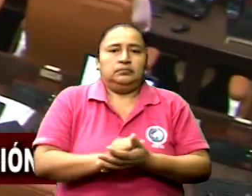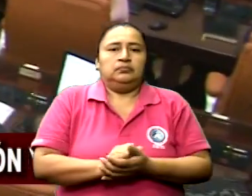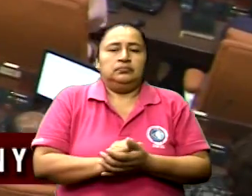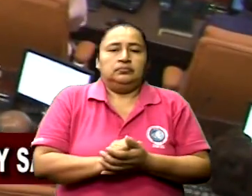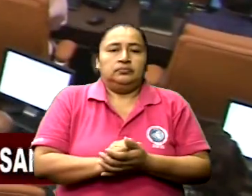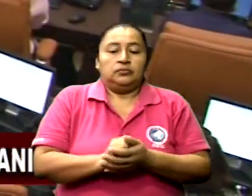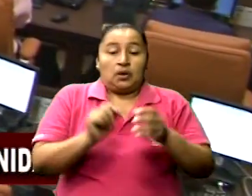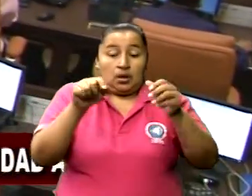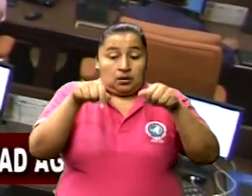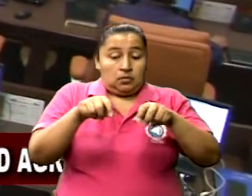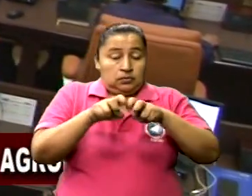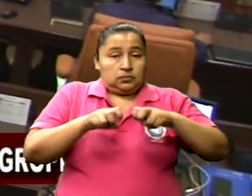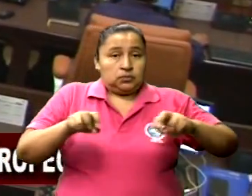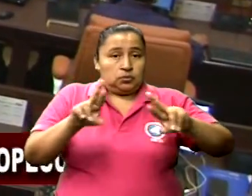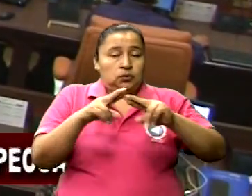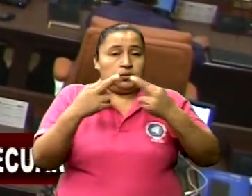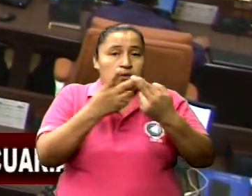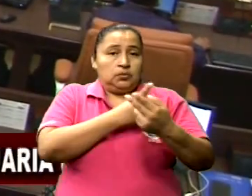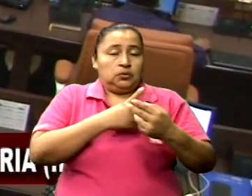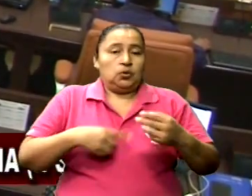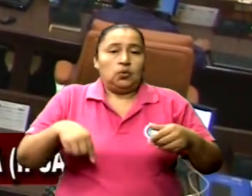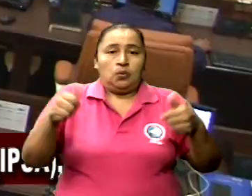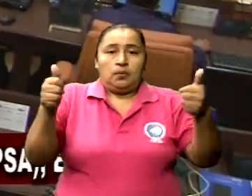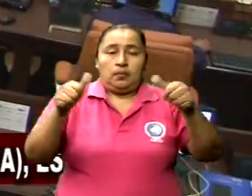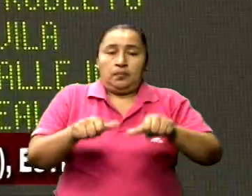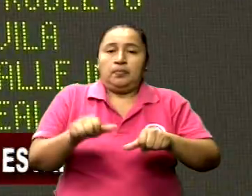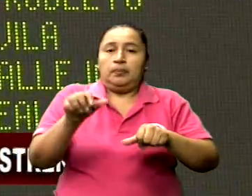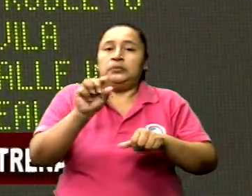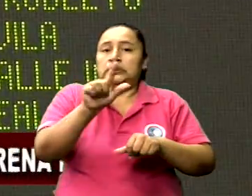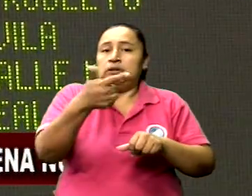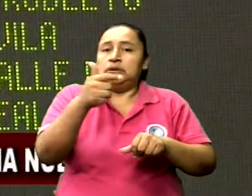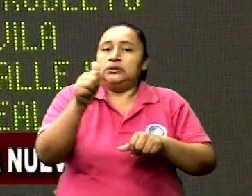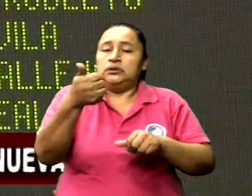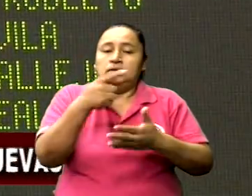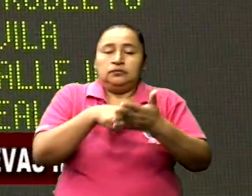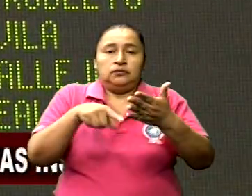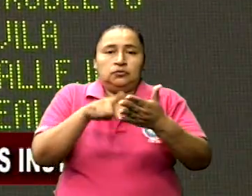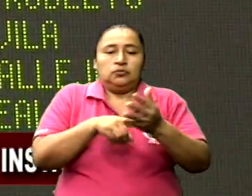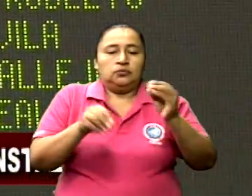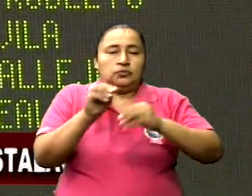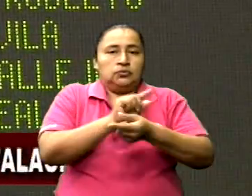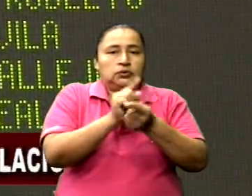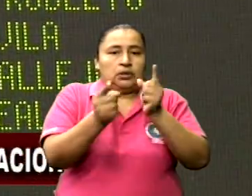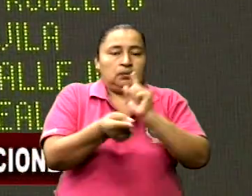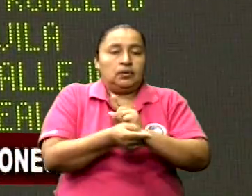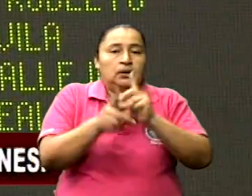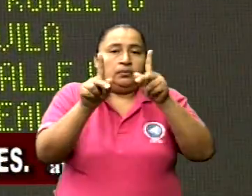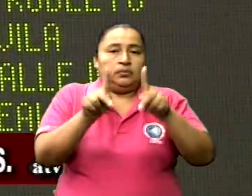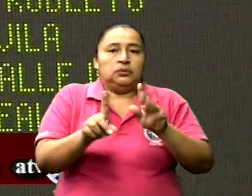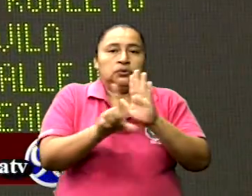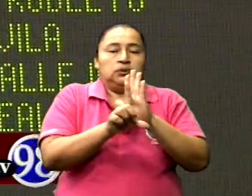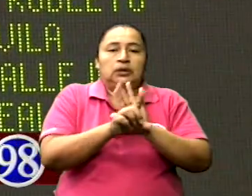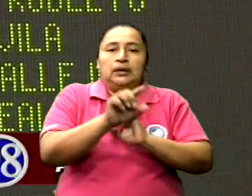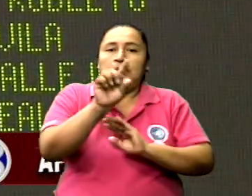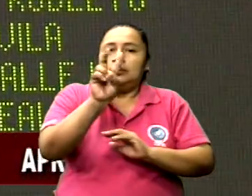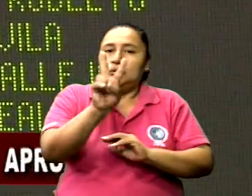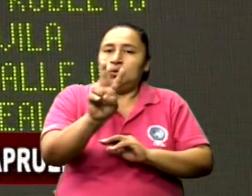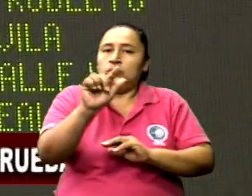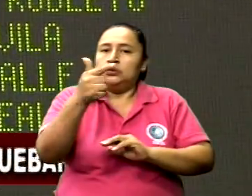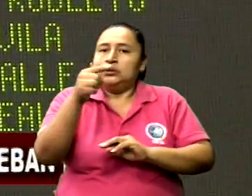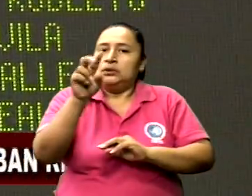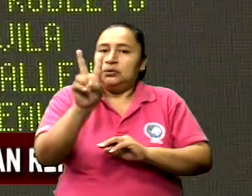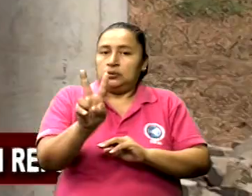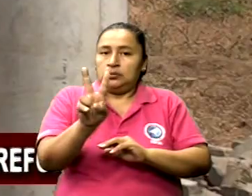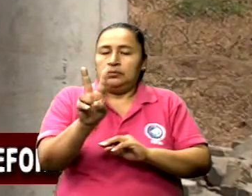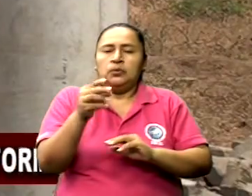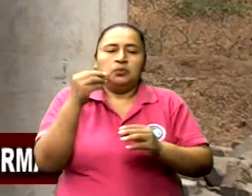El plenario de la Asamblea Nacional aprobó este martes con 76 votos una reforma a la Ley de Industria Eléctrica, Ley 272, con el